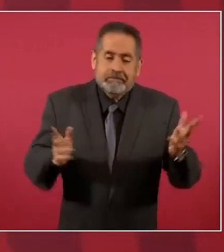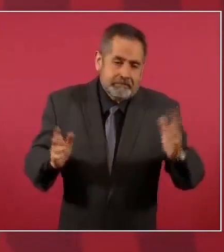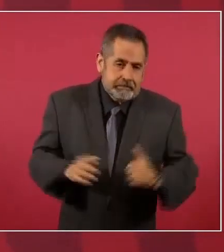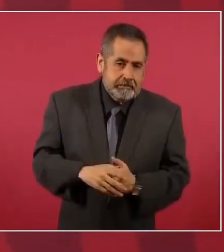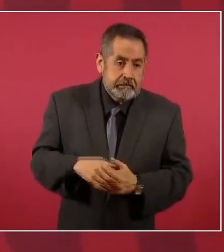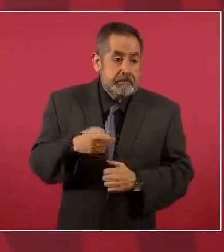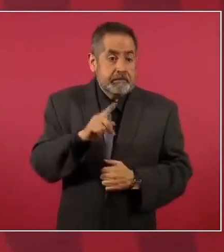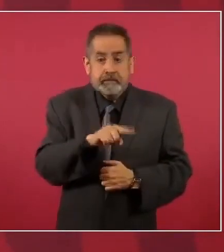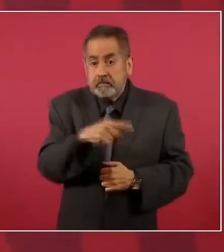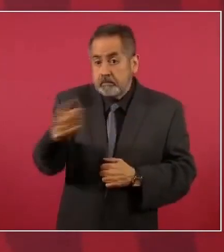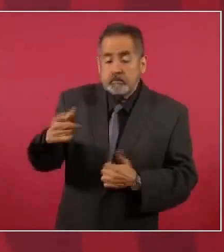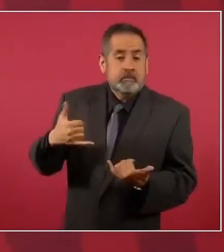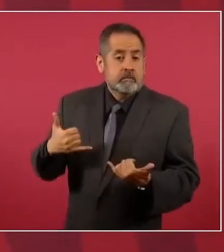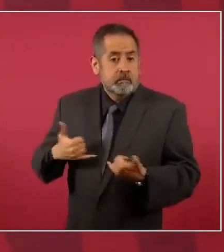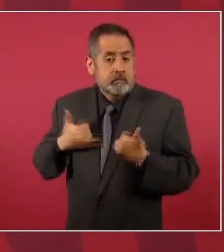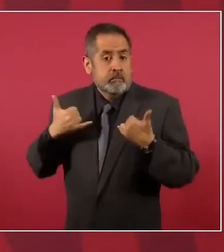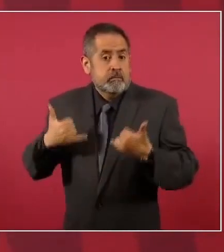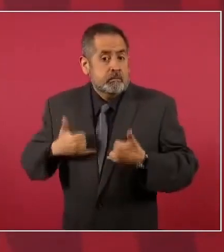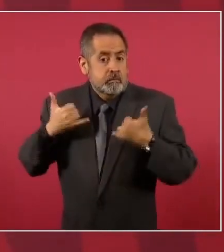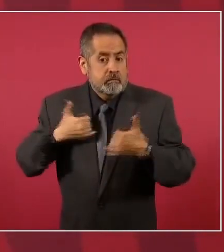Pero los jóvenes sí.